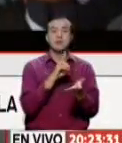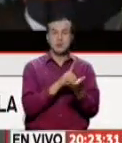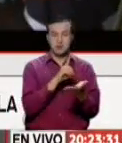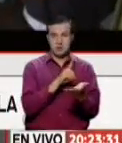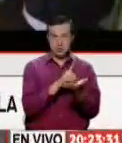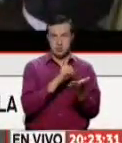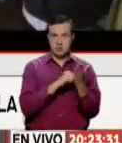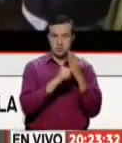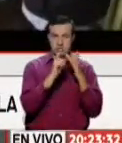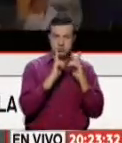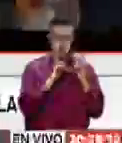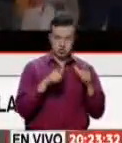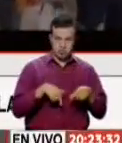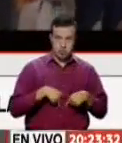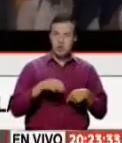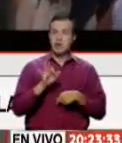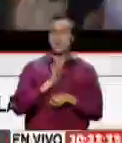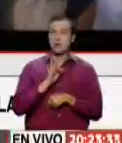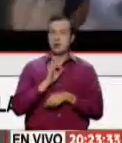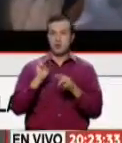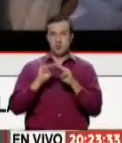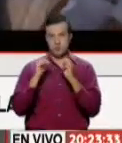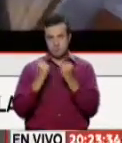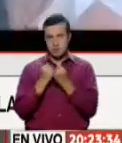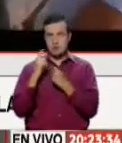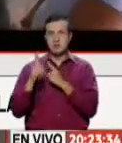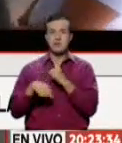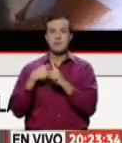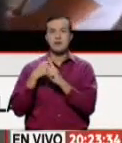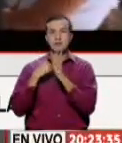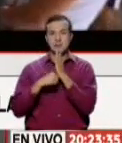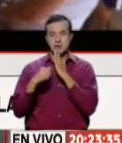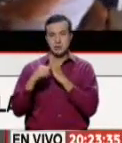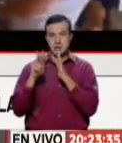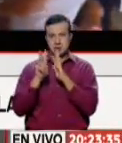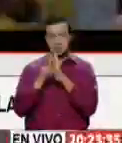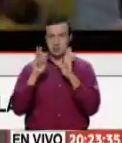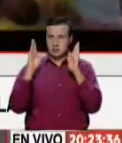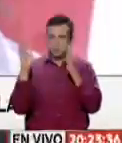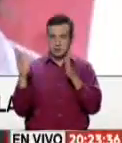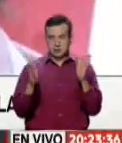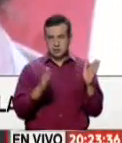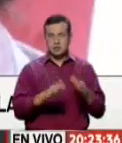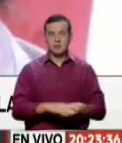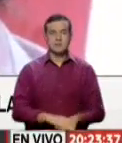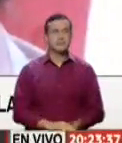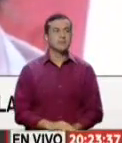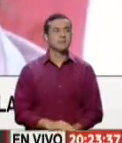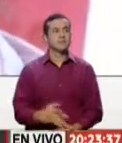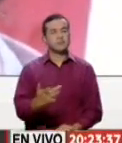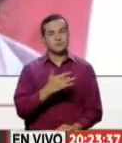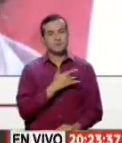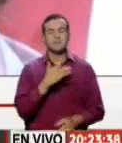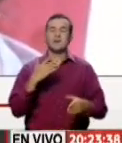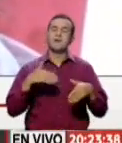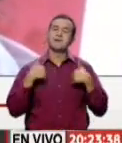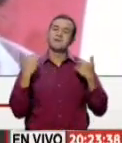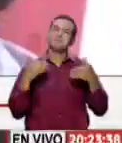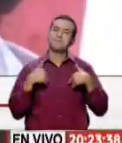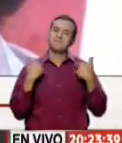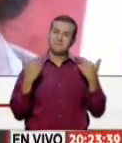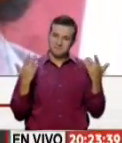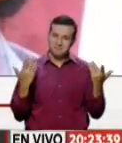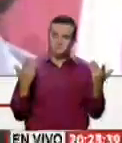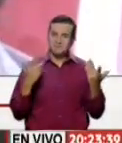de los Ministerios de Inclusión Económica y Social y también del Ministerio de Vivienda. Yo me siento alegre, contenta,